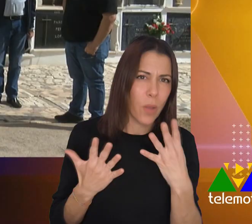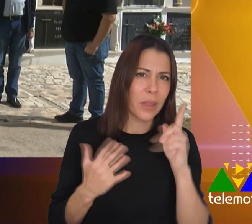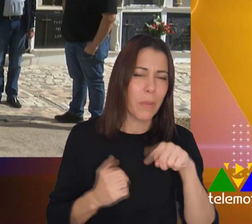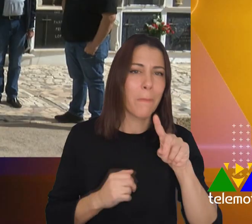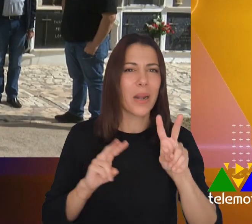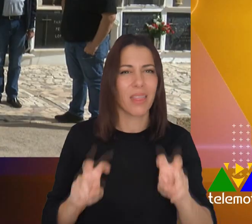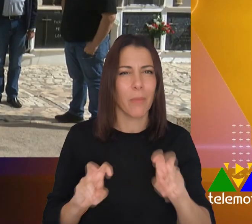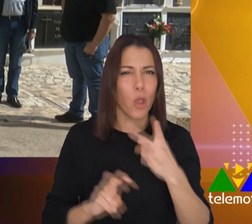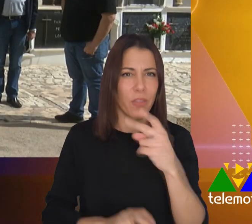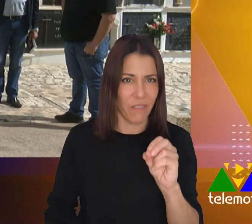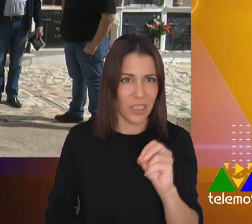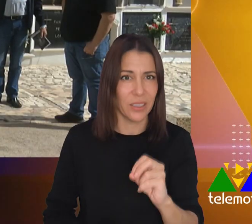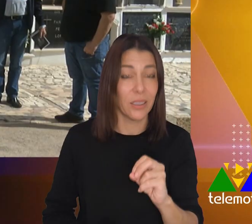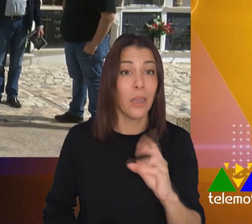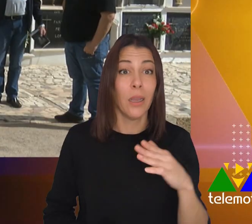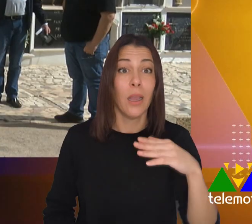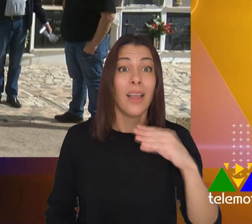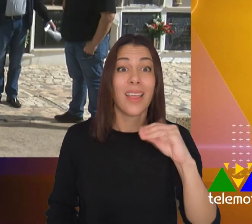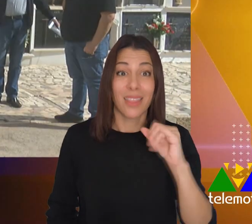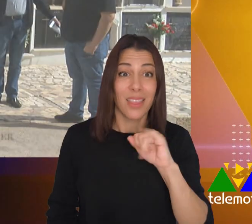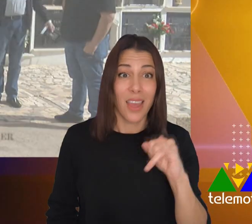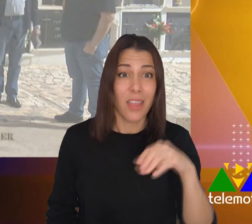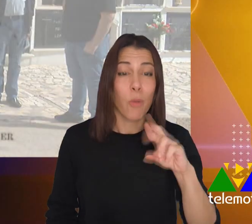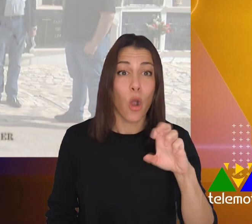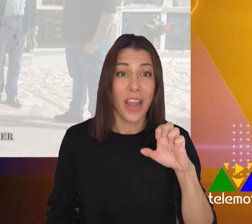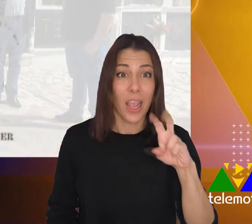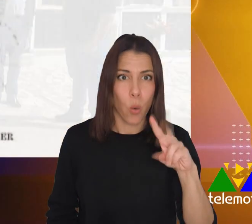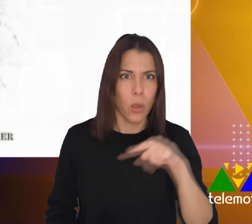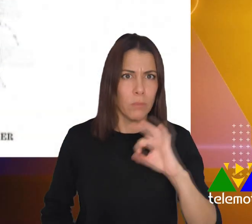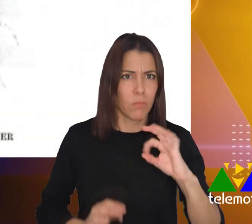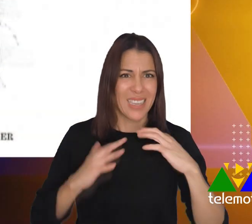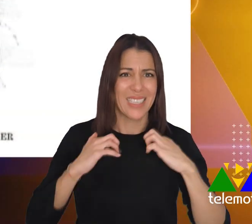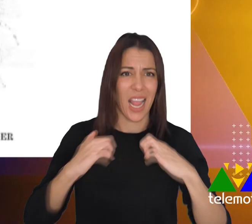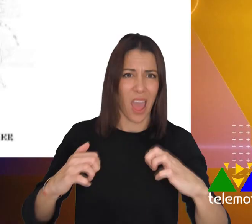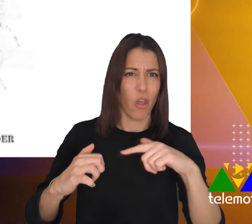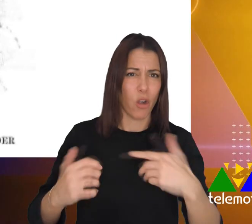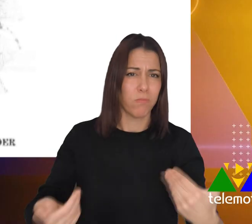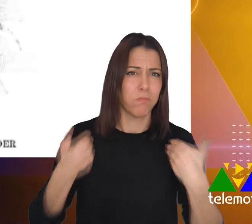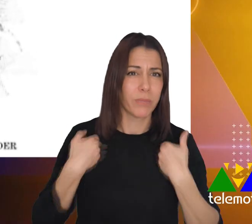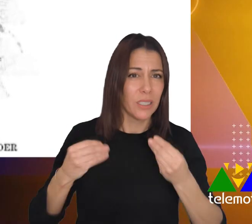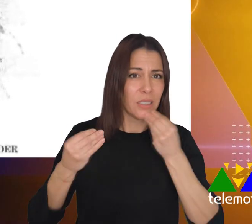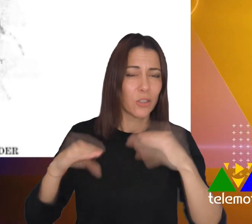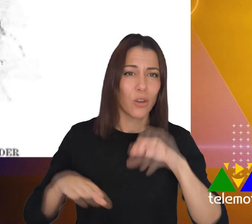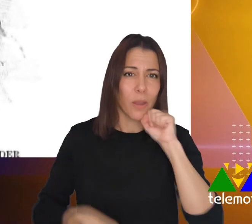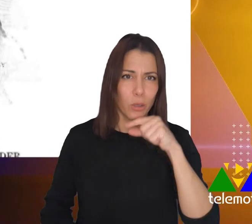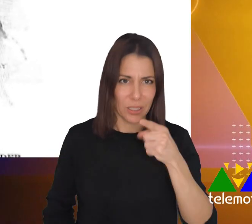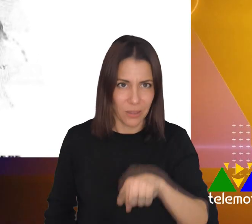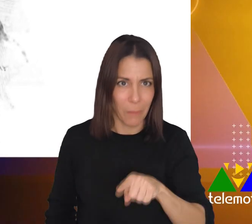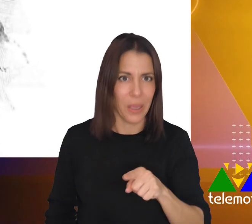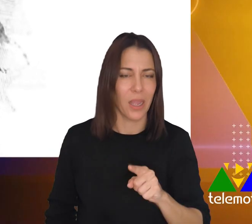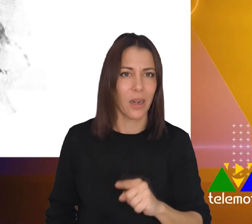XX. Díaz Moreu, por ejemplo, fue senador, es decir, fue uno de los grandes cargos de la historia de Motril también,